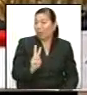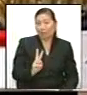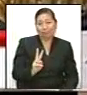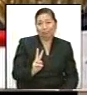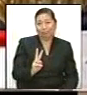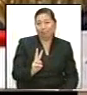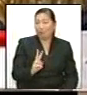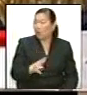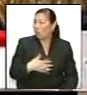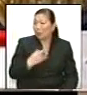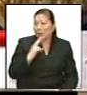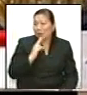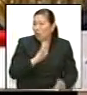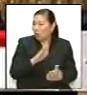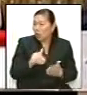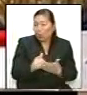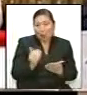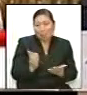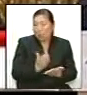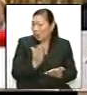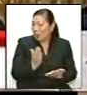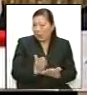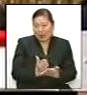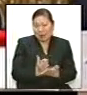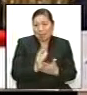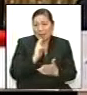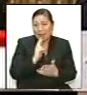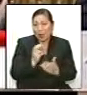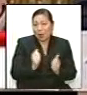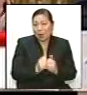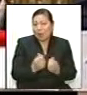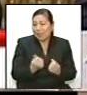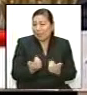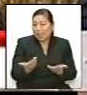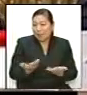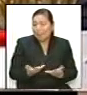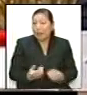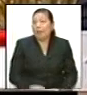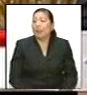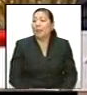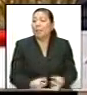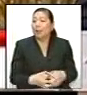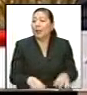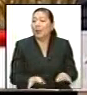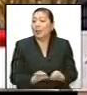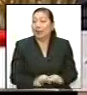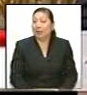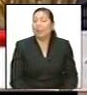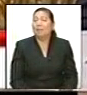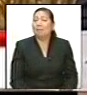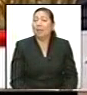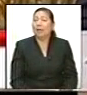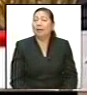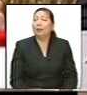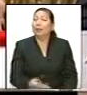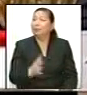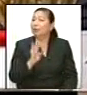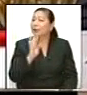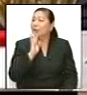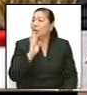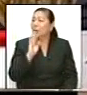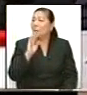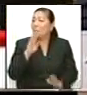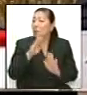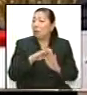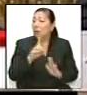no podríamos resolver todos los problemas que supuestamente resolveríamos con ese dinero, porque es importante que recordemos que estamos hablando de menos